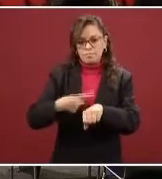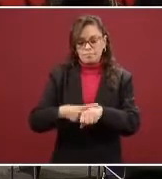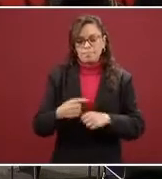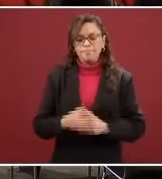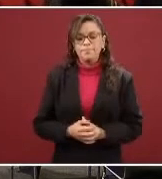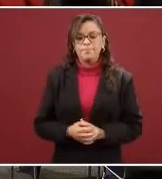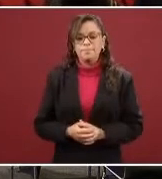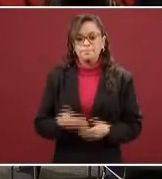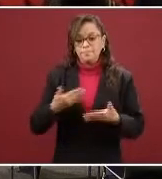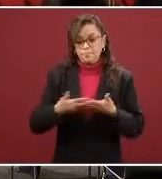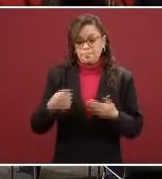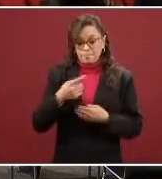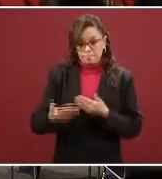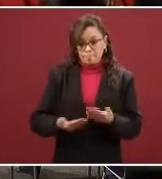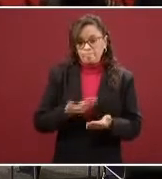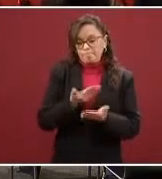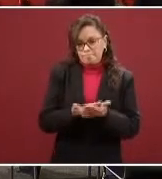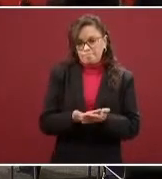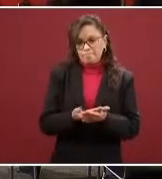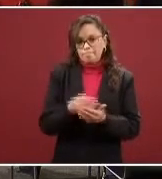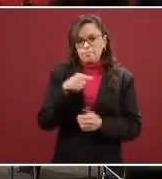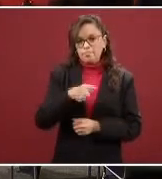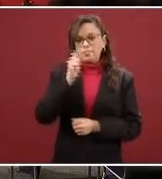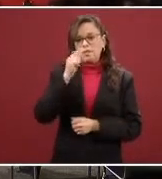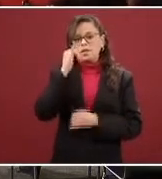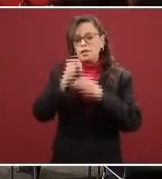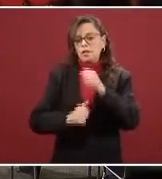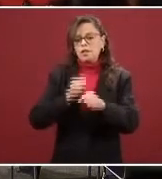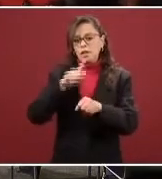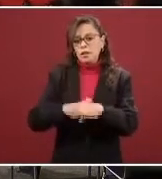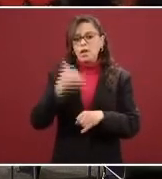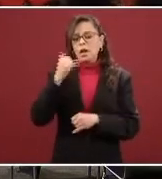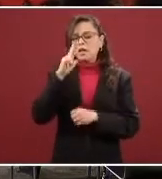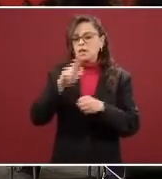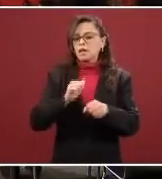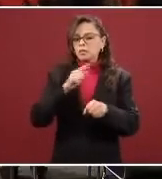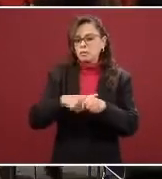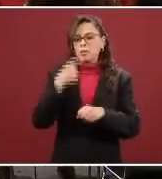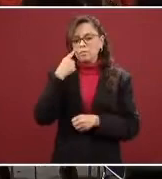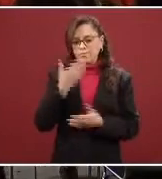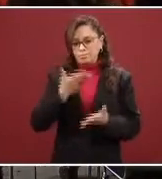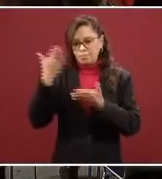presentar el panorama internacional y nacional.